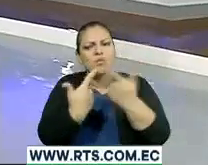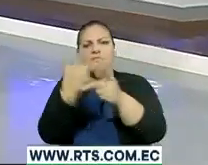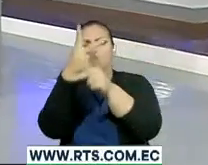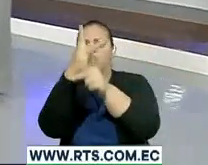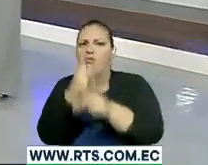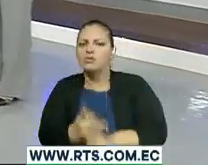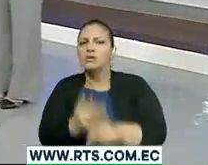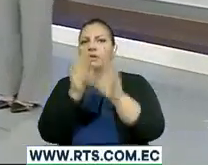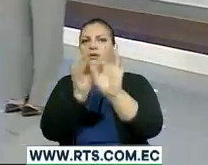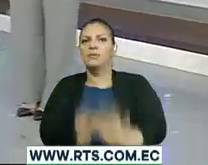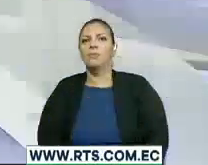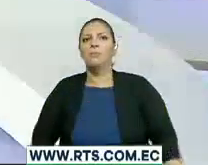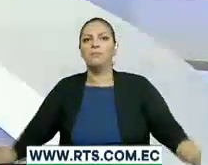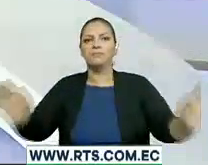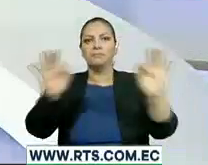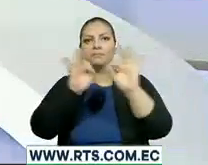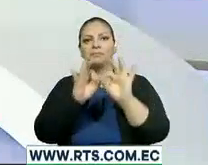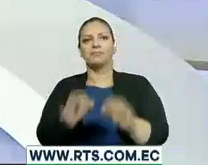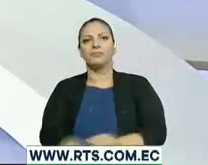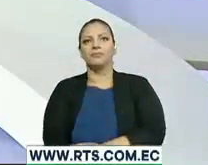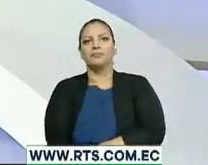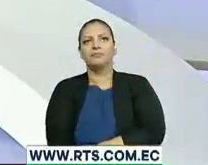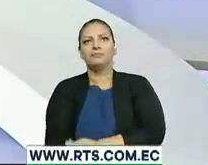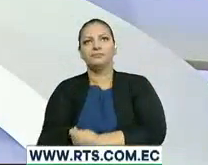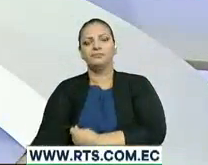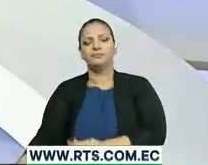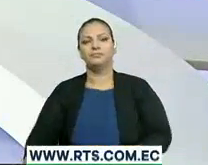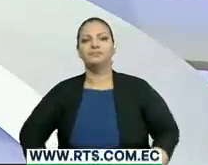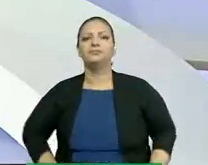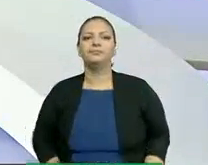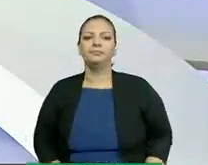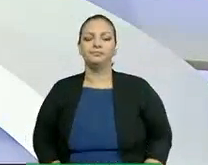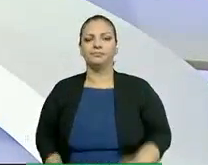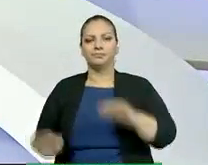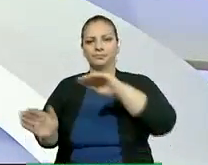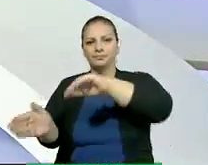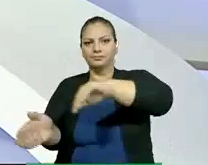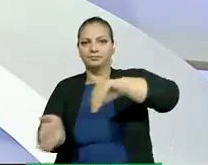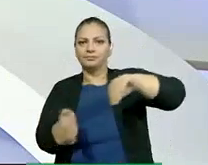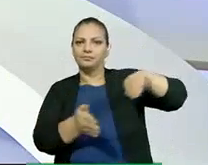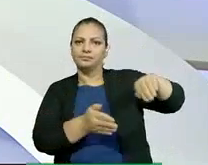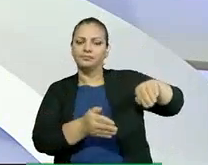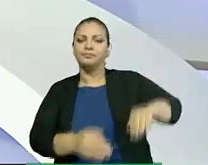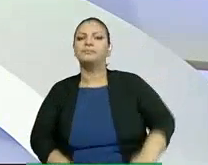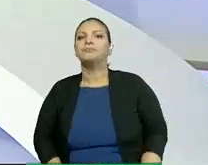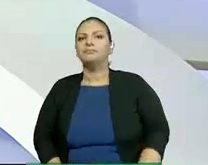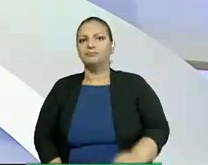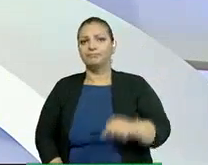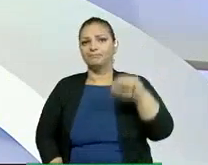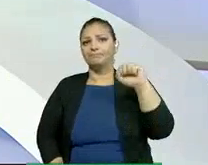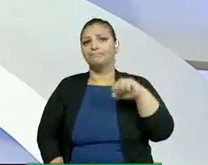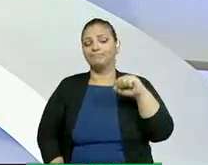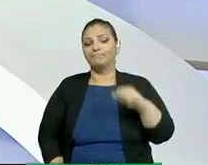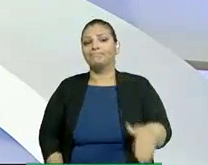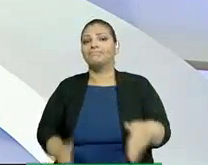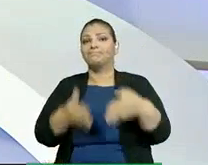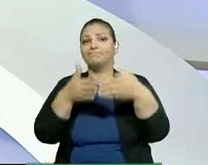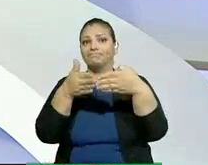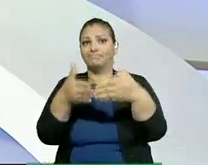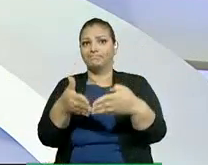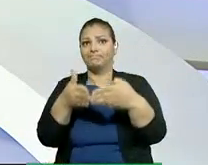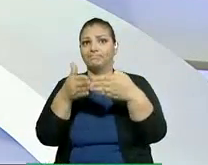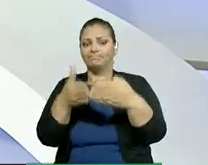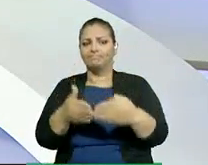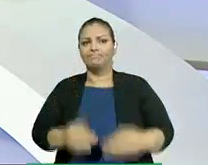Como lo manifestábamos, todavía siguen las repercusiones a propósito de lo acontecido en Pozorja y